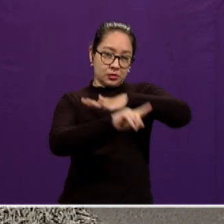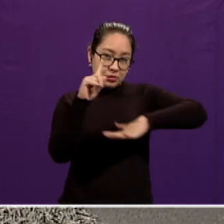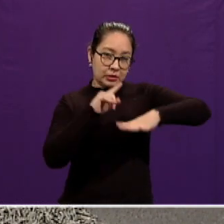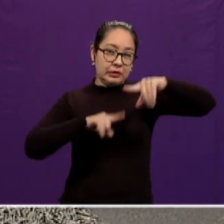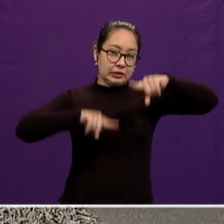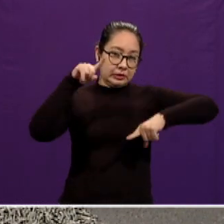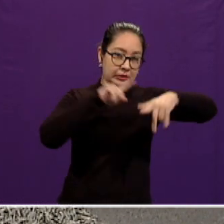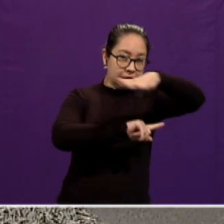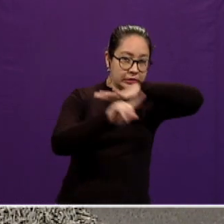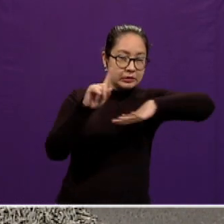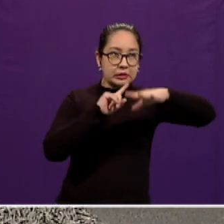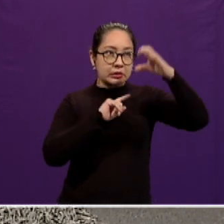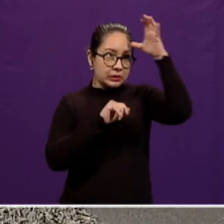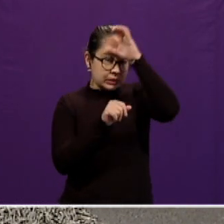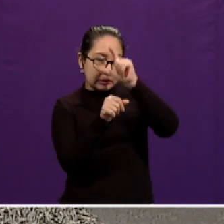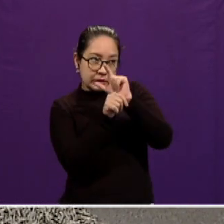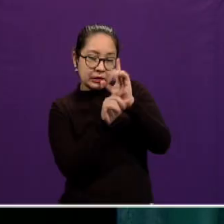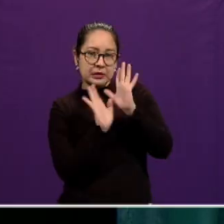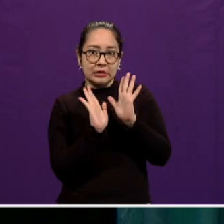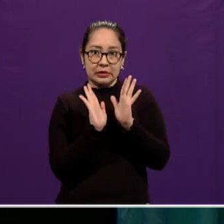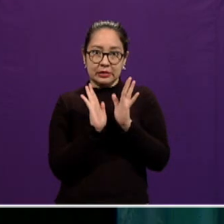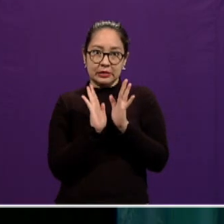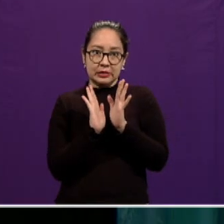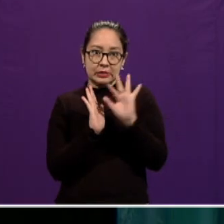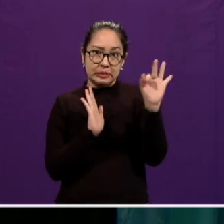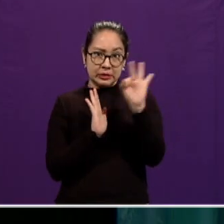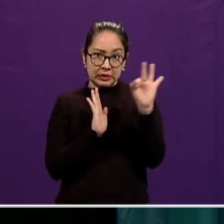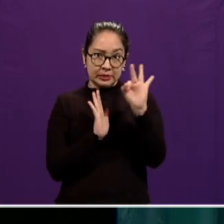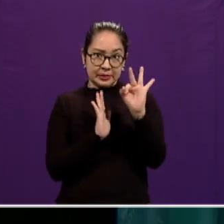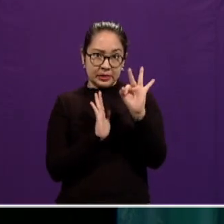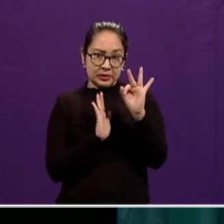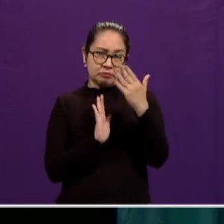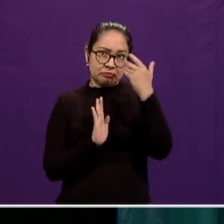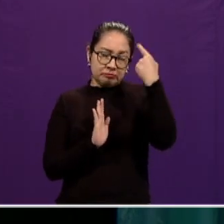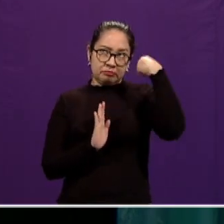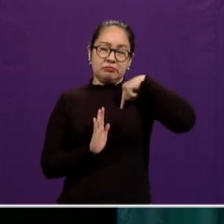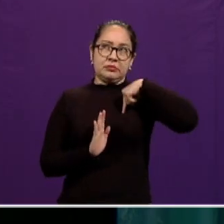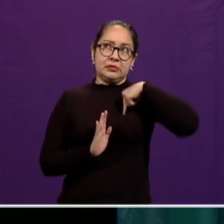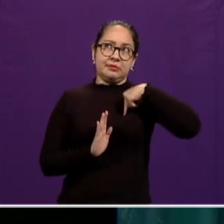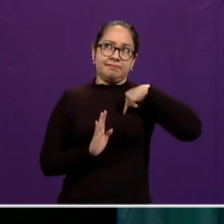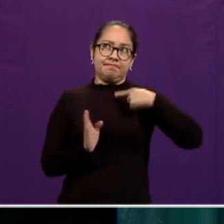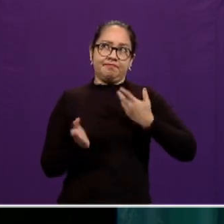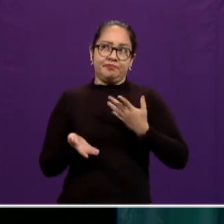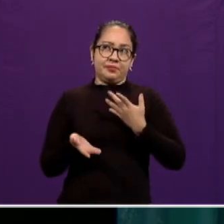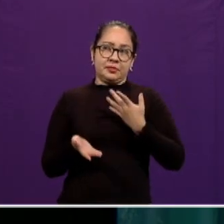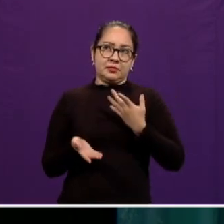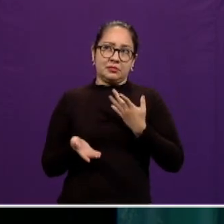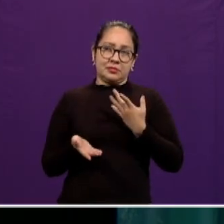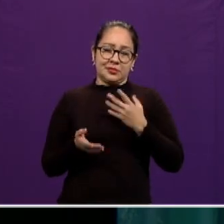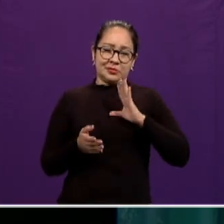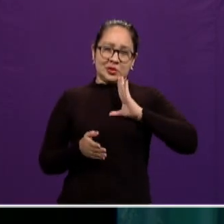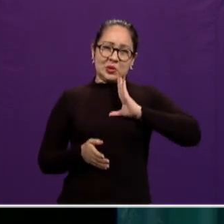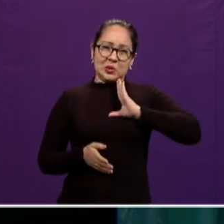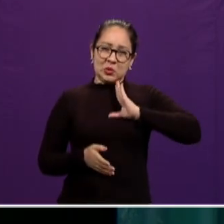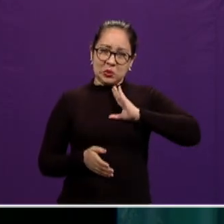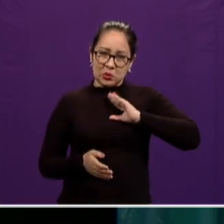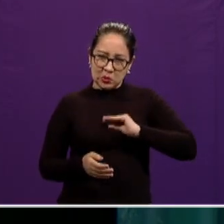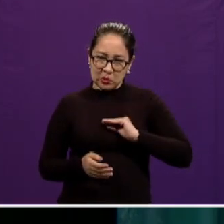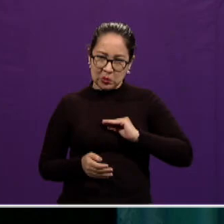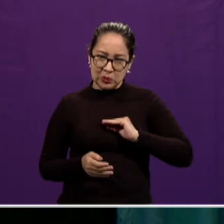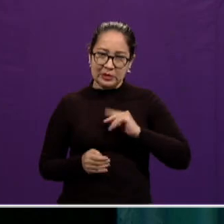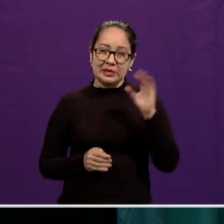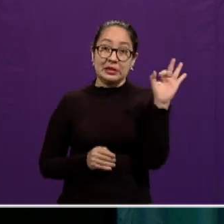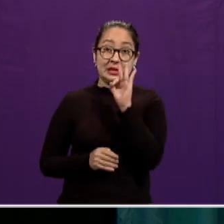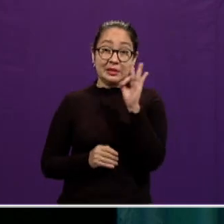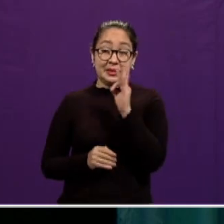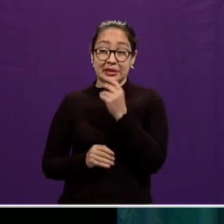tengamos también no saber decir que no, porque también hay esta parte de baja autoestima, ¿no? Si le digo que